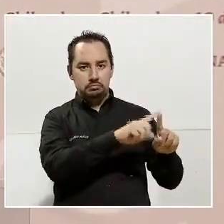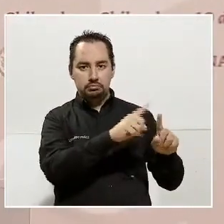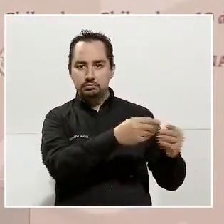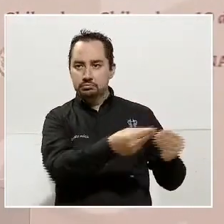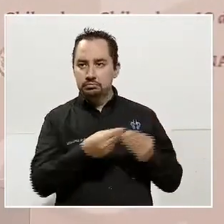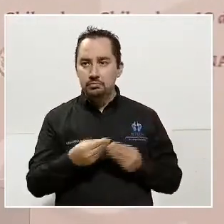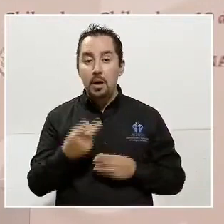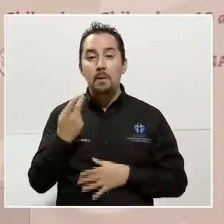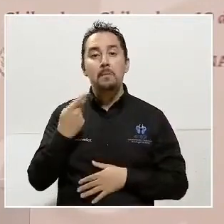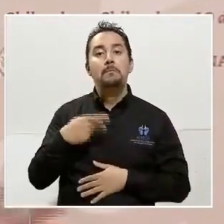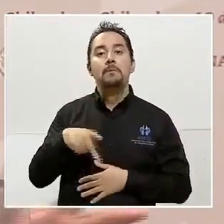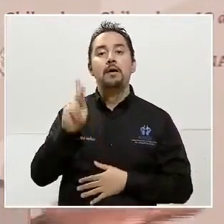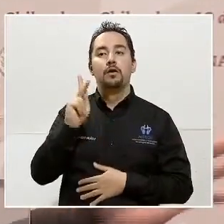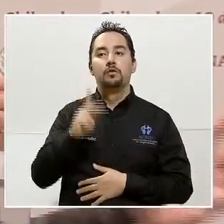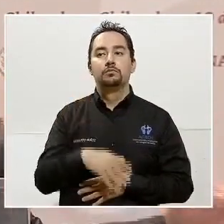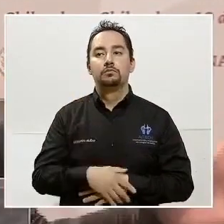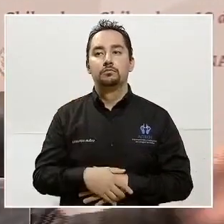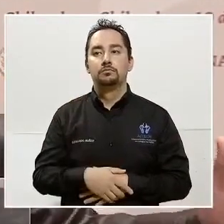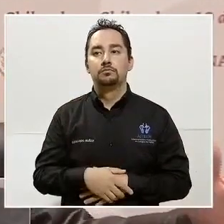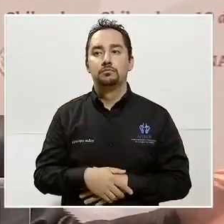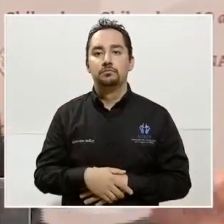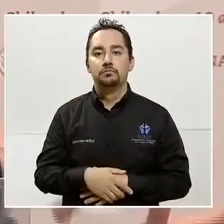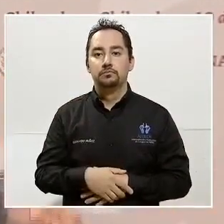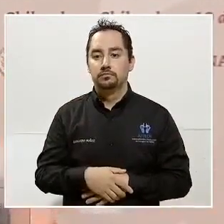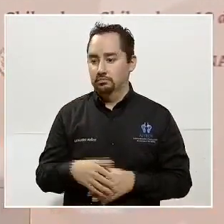pero pues ahí están,